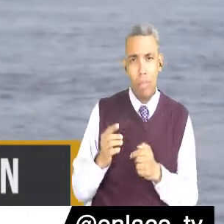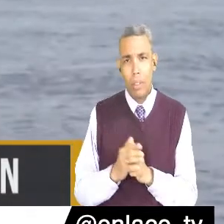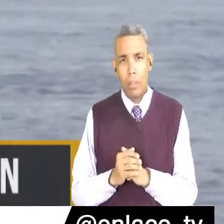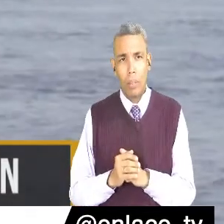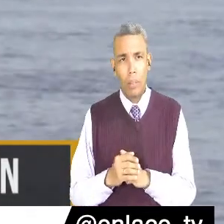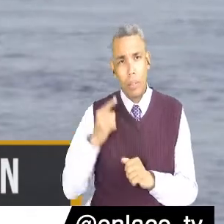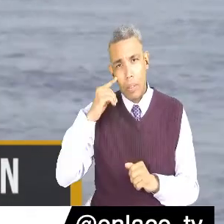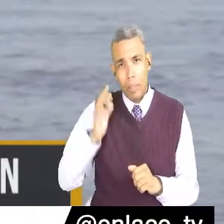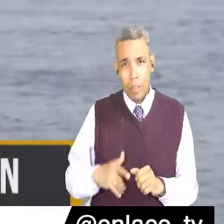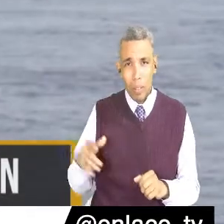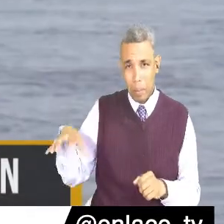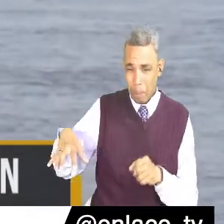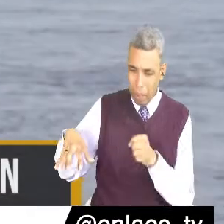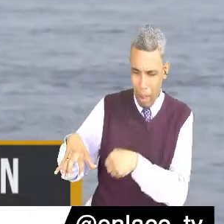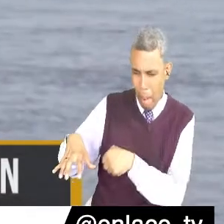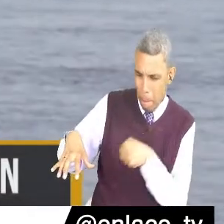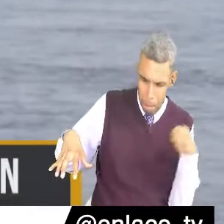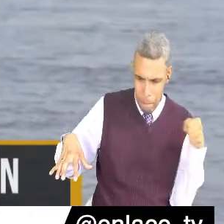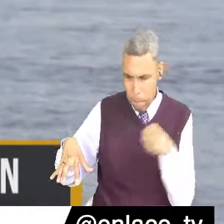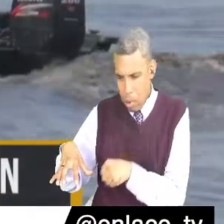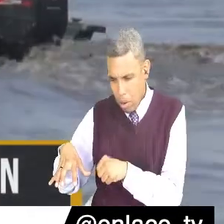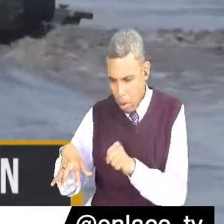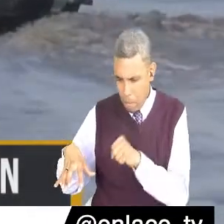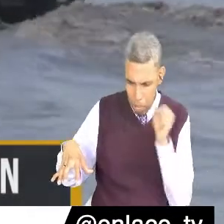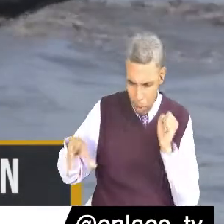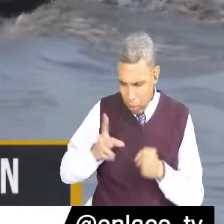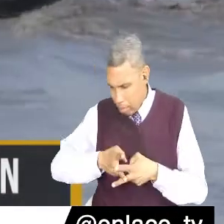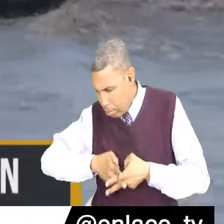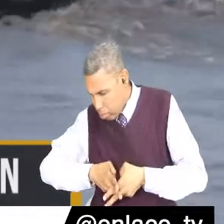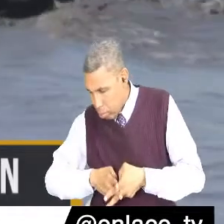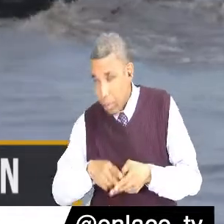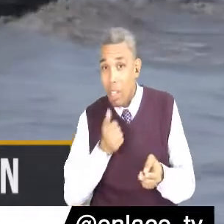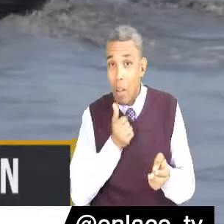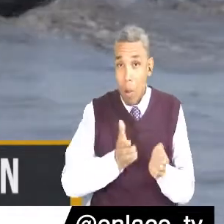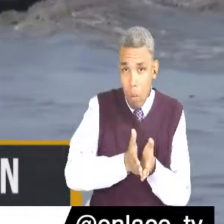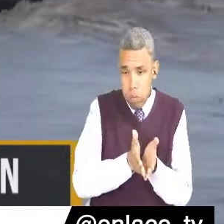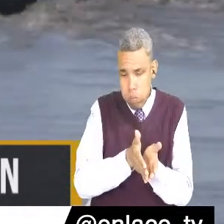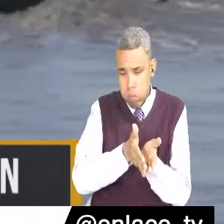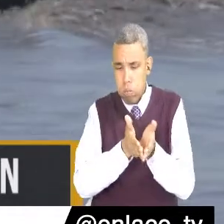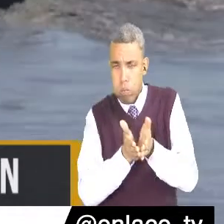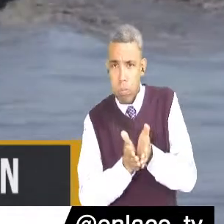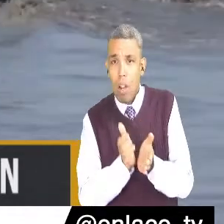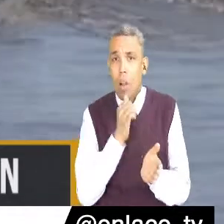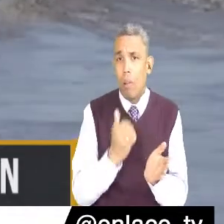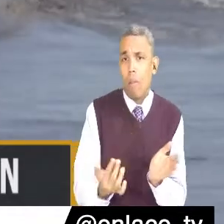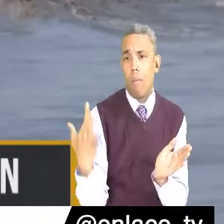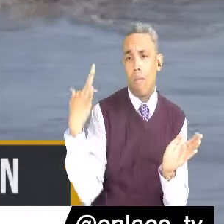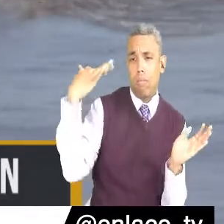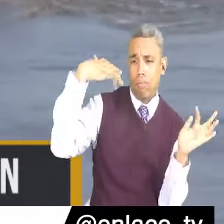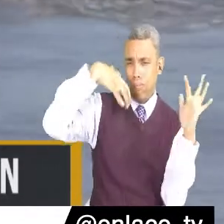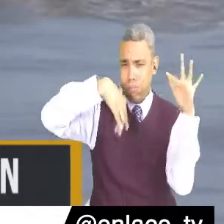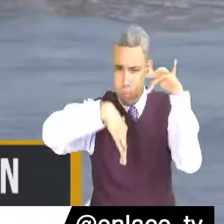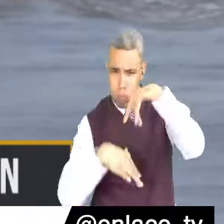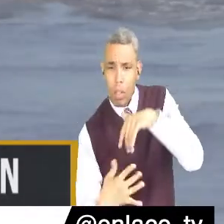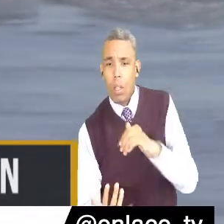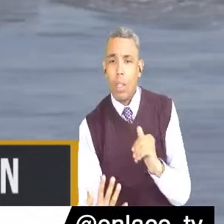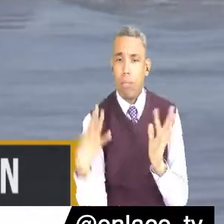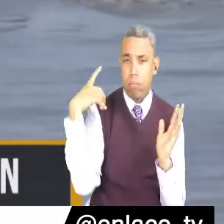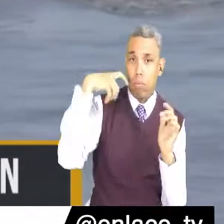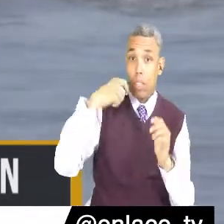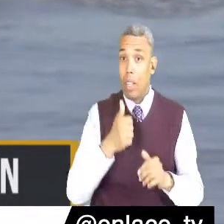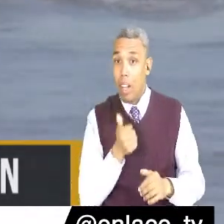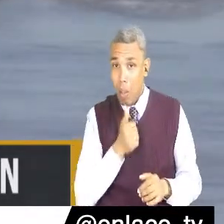se entretuvo arreglando el motor y el otro hermano mío estaba achicando la canoa y la otra hermana mía como que estaba mirando cuando el otro hermano